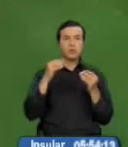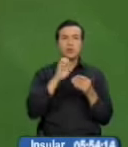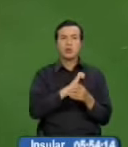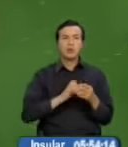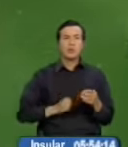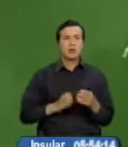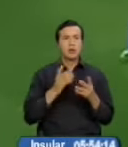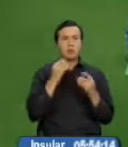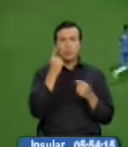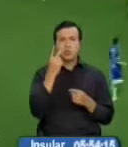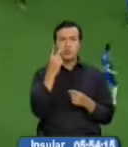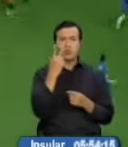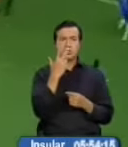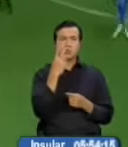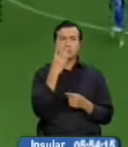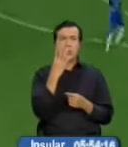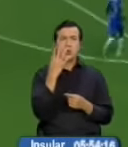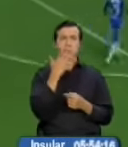Melé que hay.